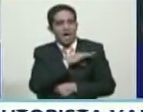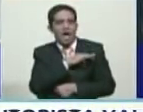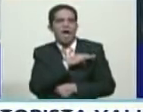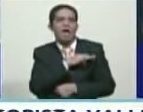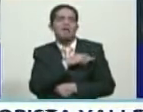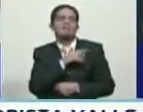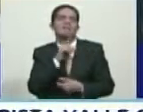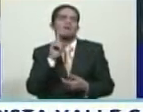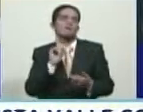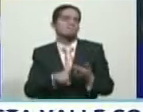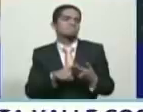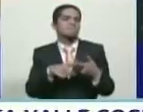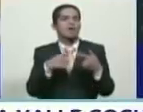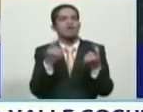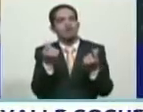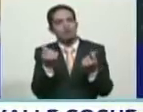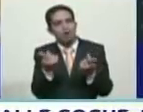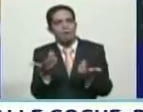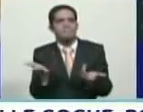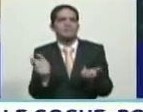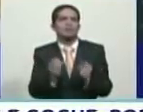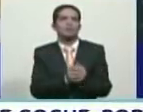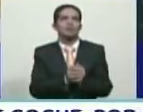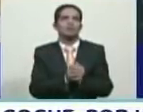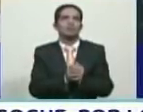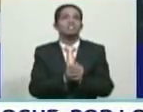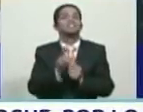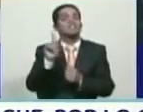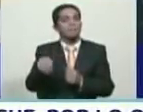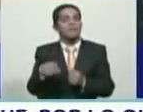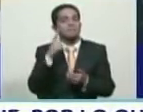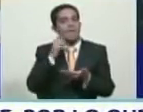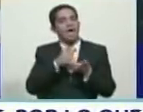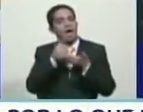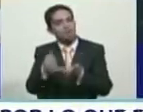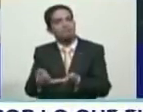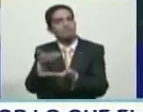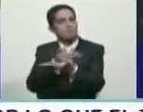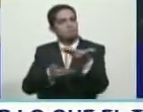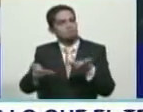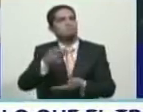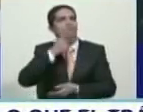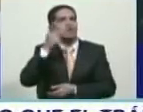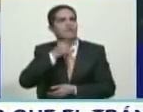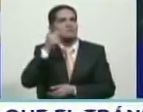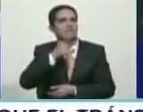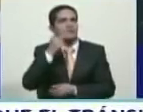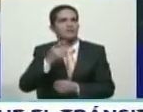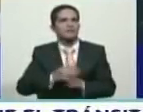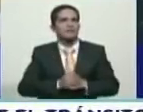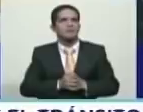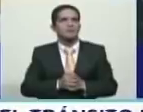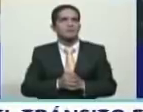en la esfera económica y social y también la colaboración política